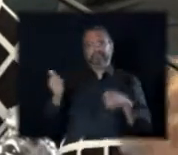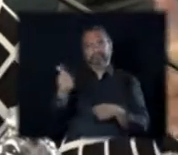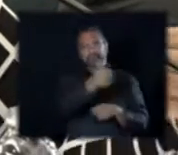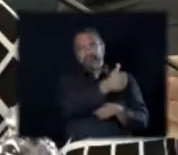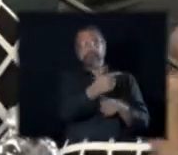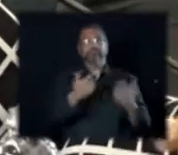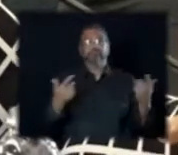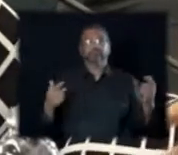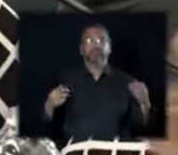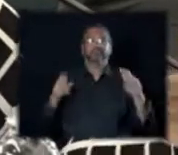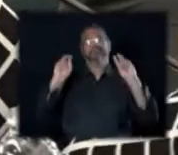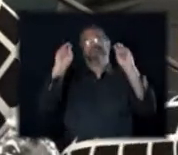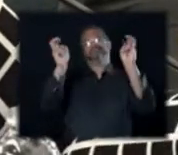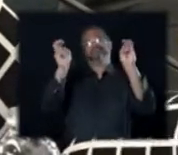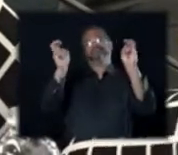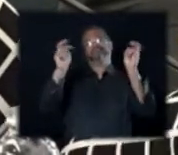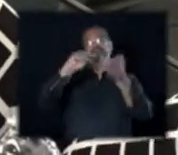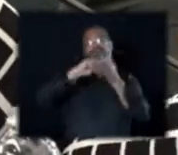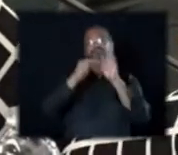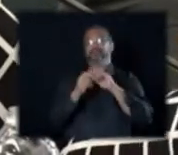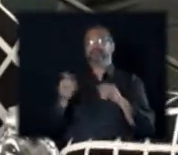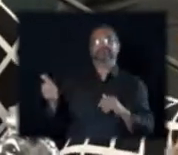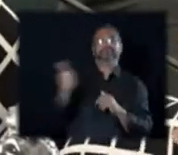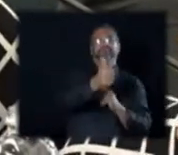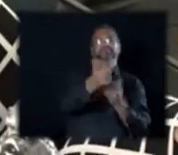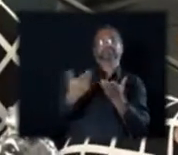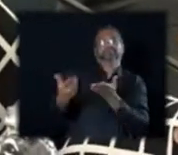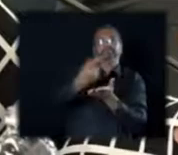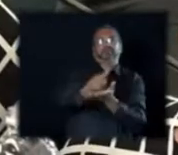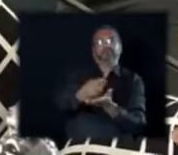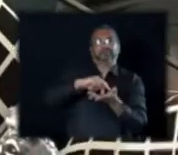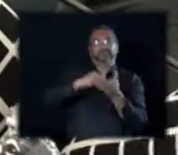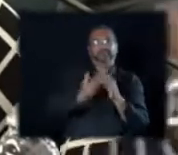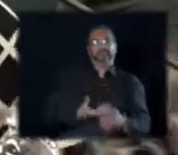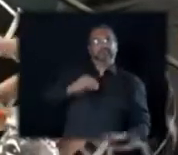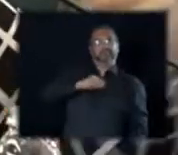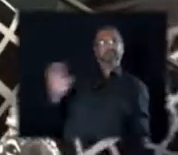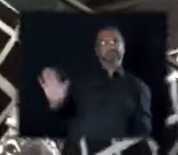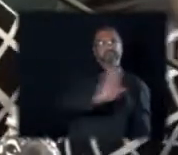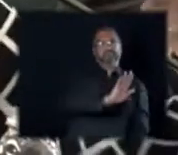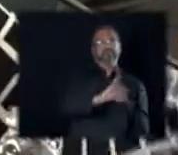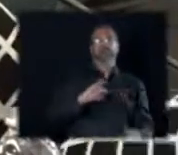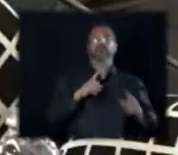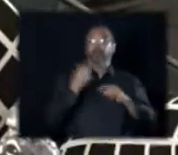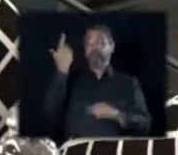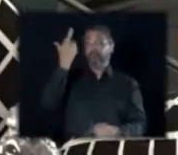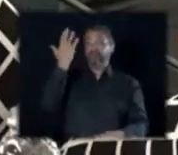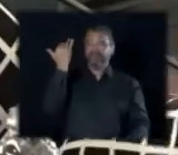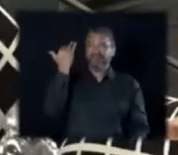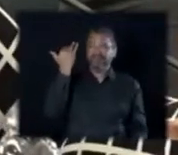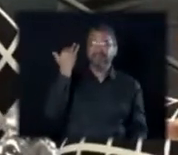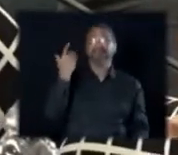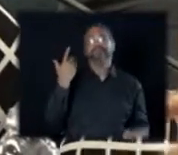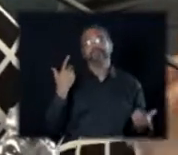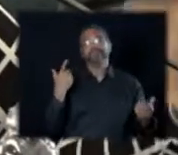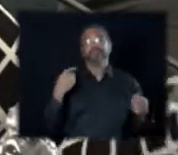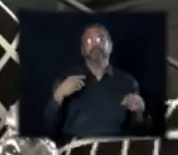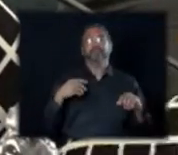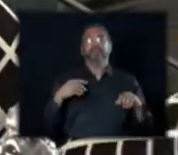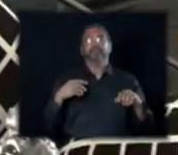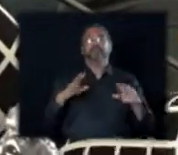autonomía. Algunos de ellos tienen lo que ellos llaman tesoro propio. Y la razón por la cual esto sucede es